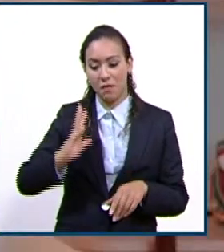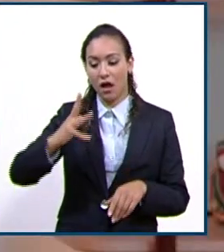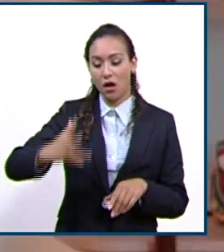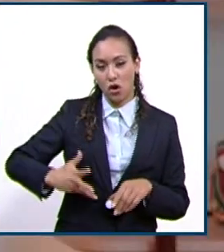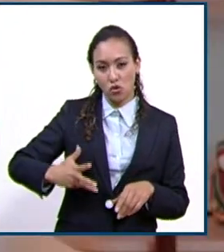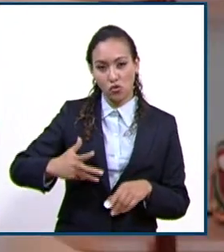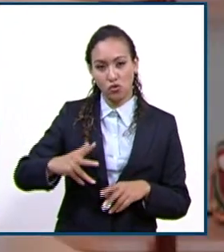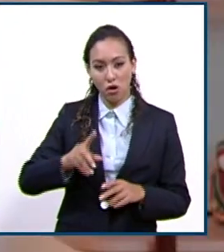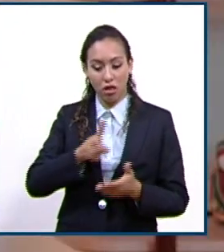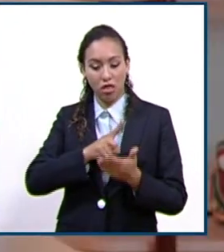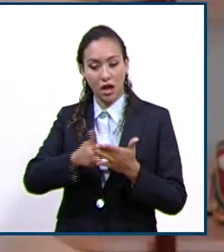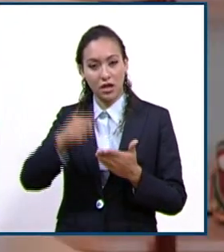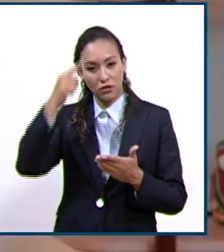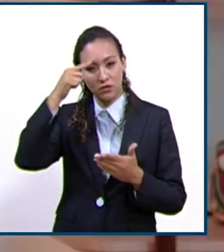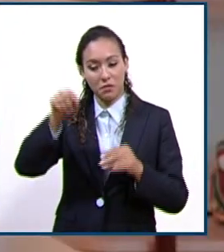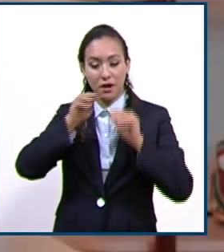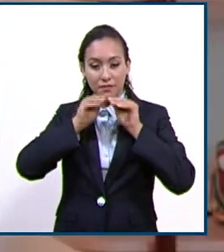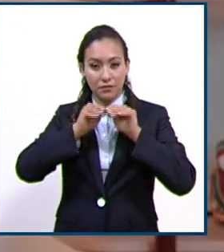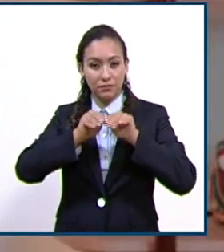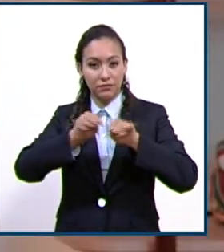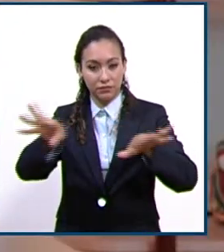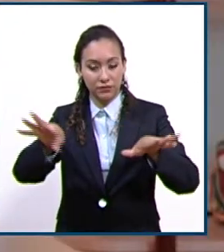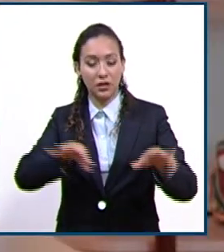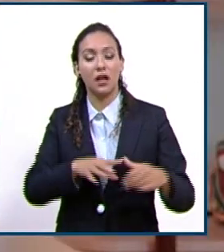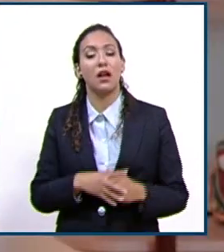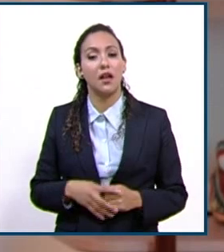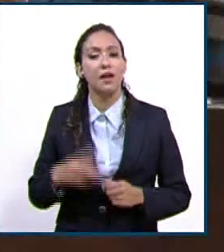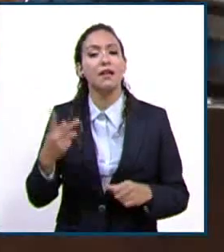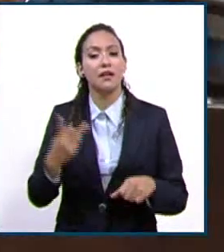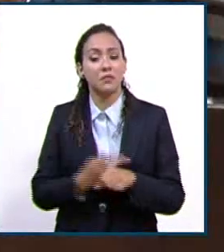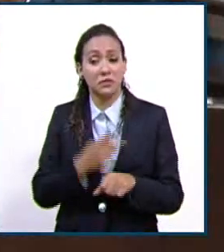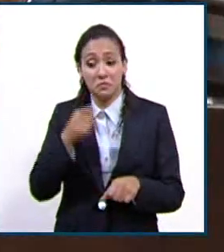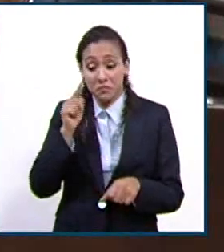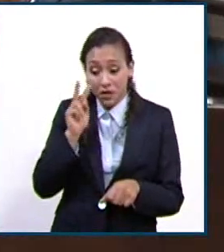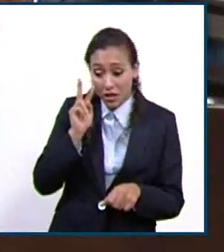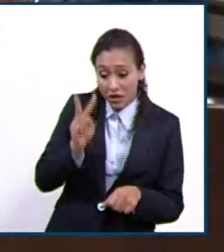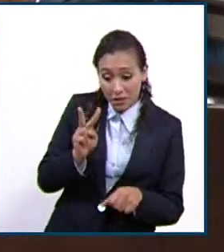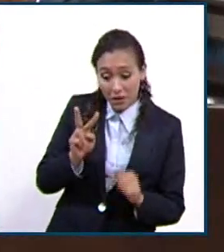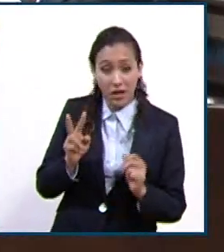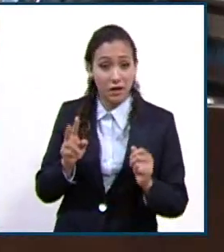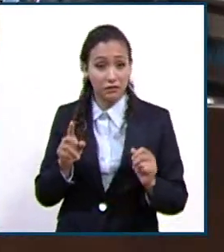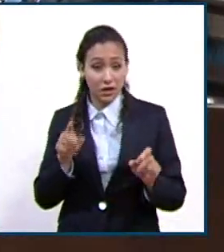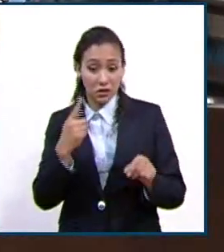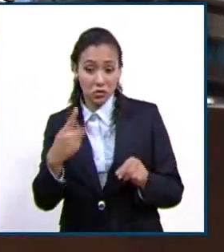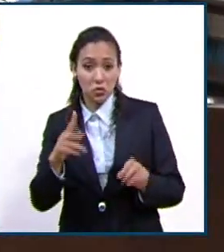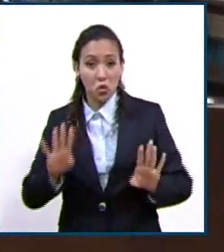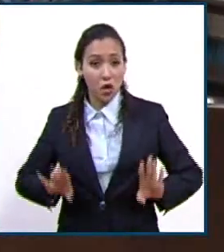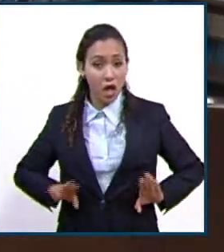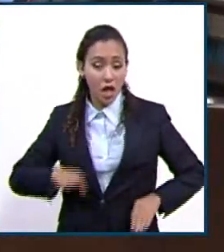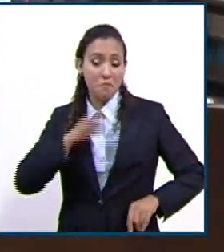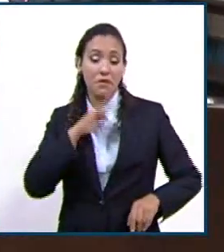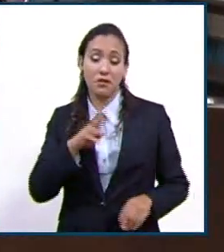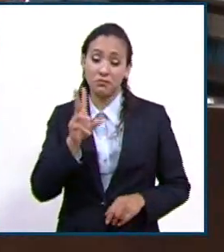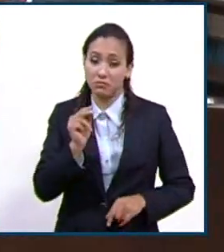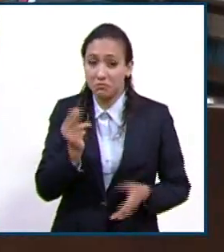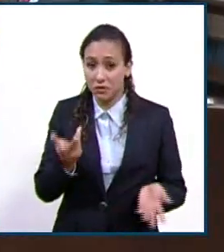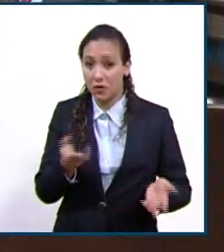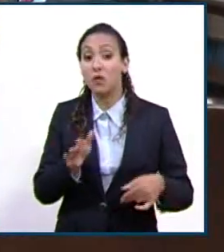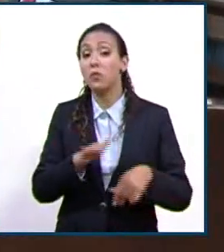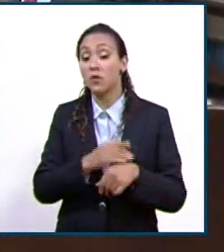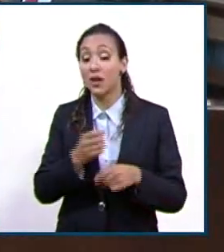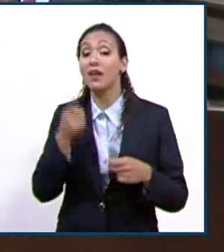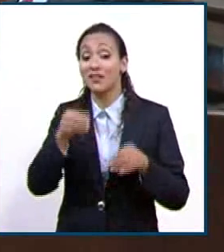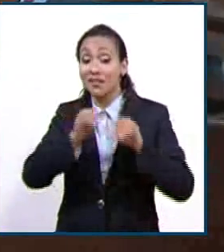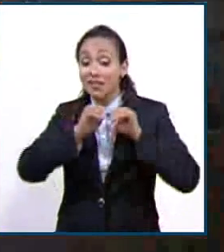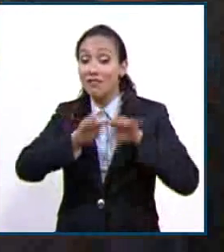Precampaña y las giras de la esperanza no se advierten actos anticipados de precampaña, pues si bien se difundieron antes